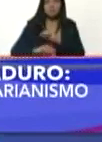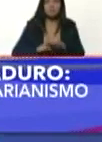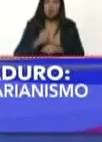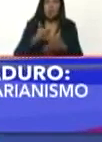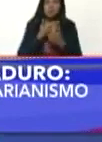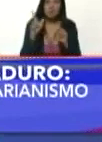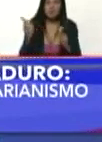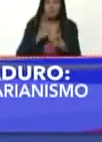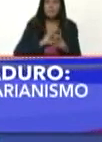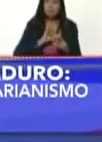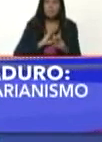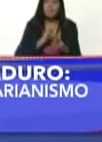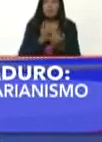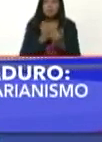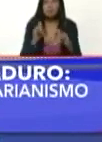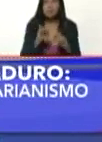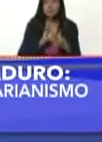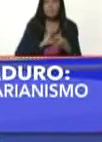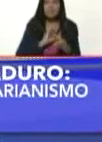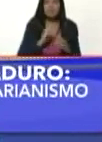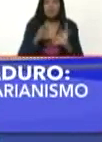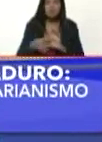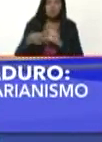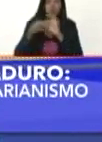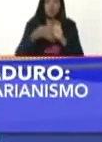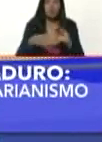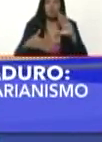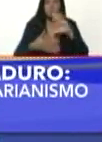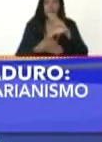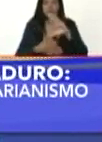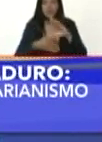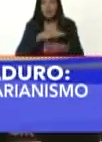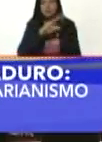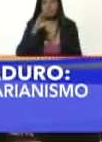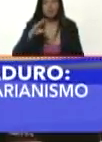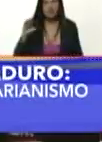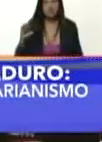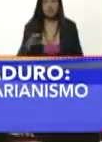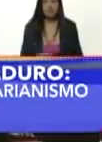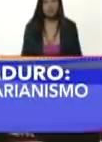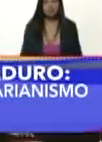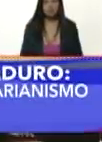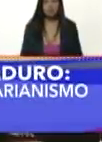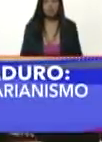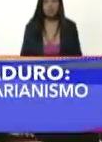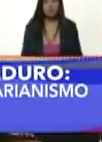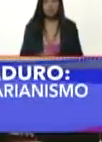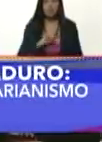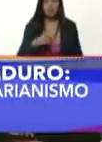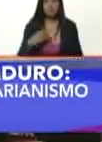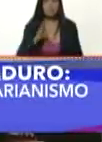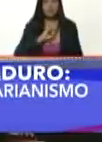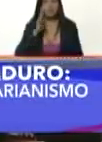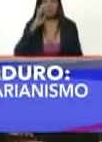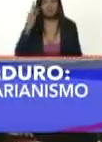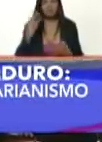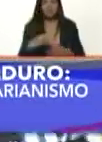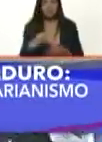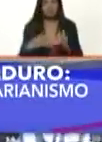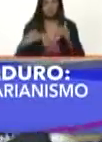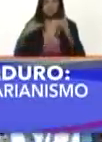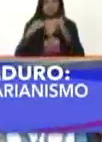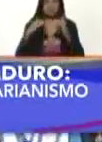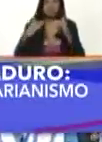la libertad, de la independencia, de la unión de América Latina y del Caribe, y nuestra definitiva y verdadera